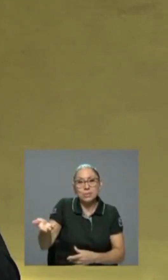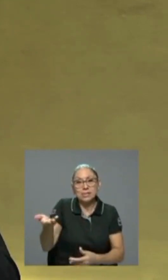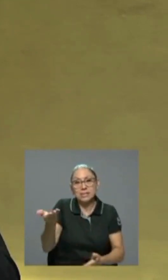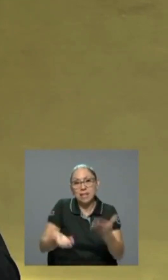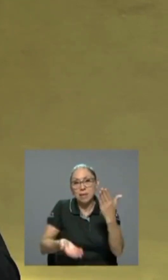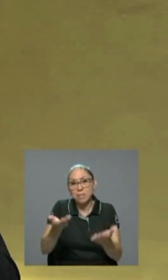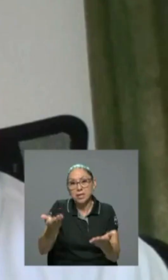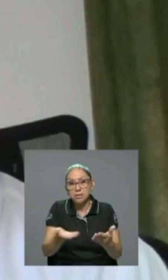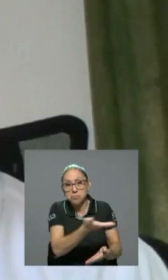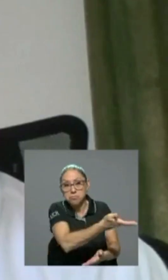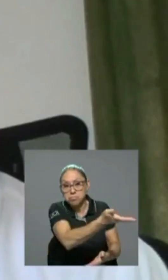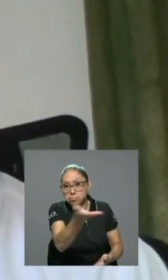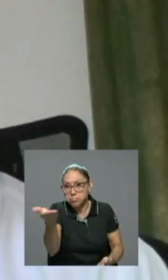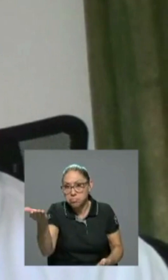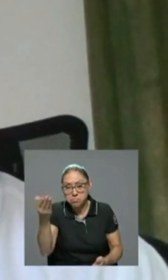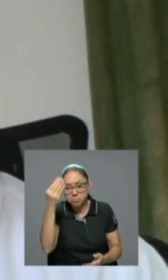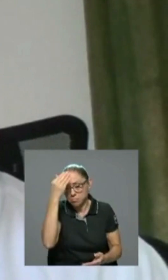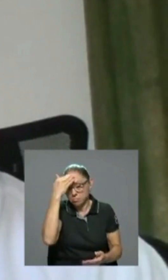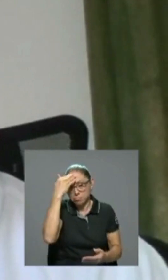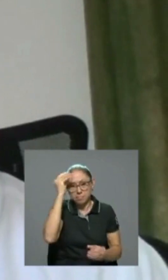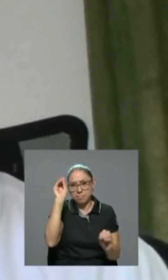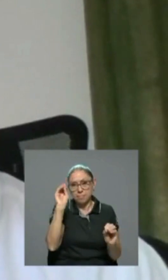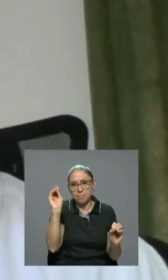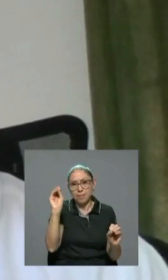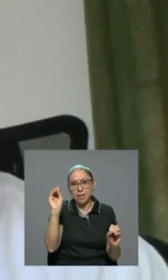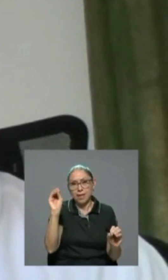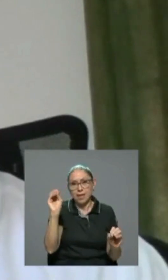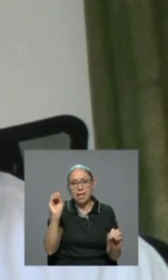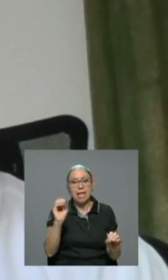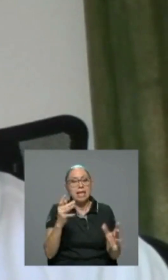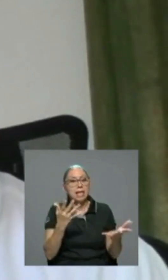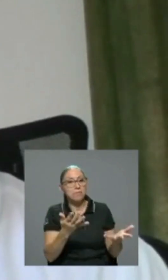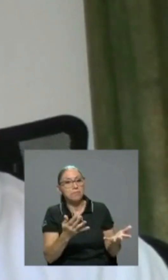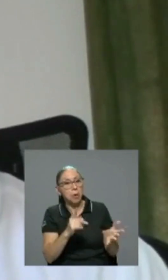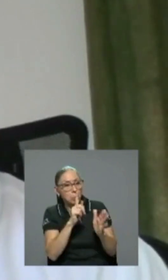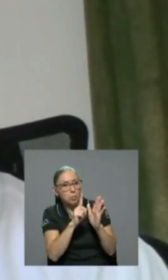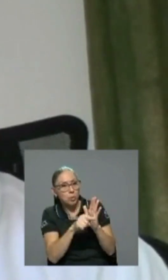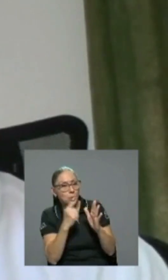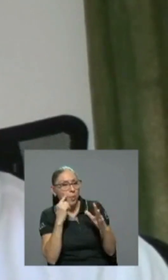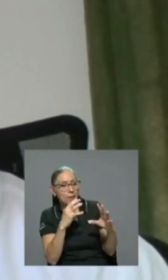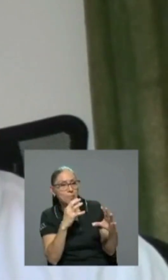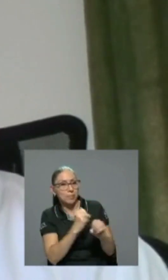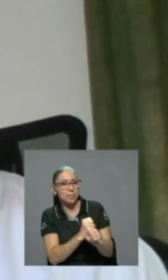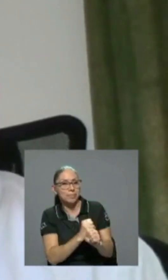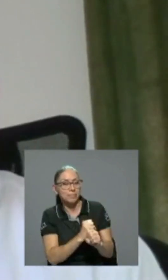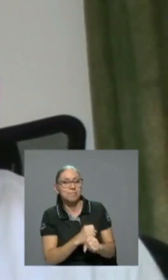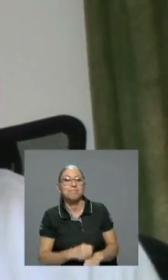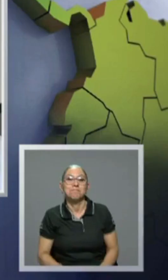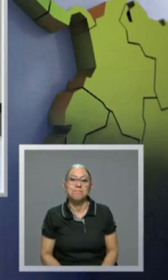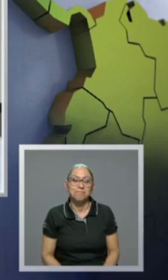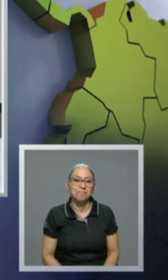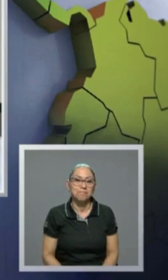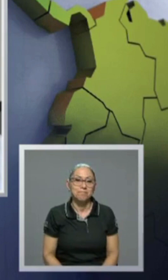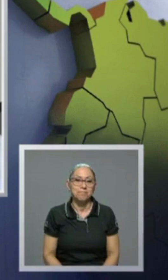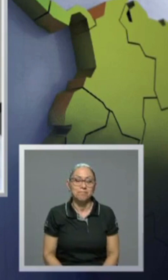amigos quizá no lo tengan tan presente, y le queda un minuto para ese breve resumen.